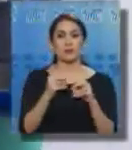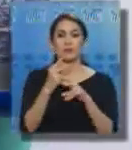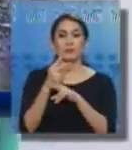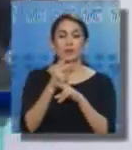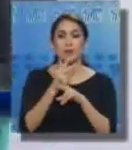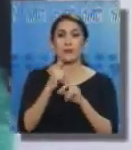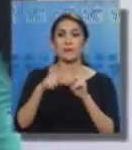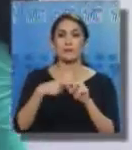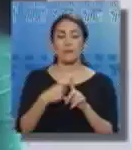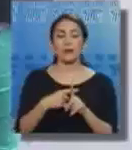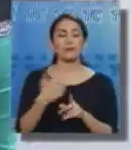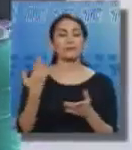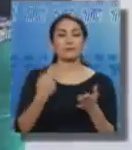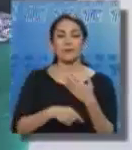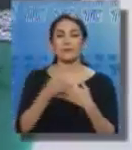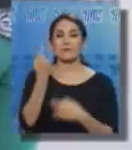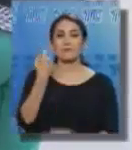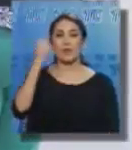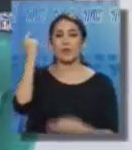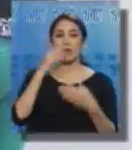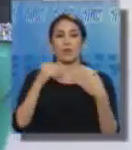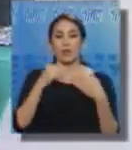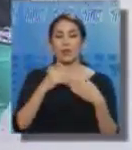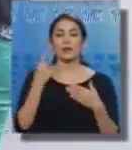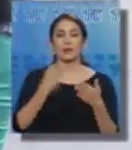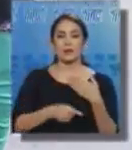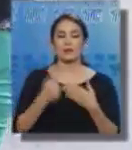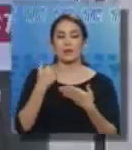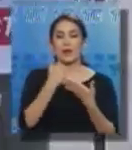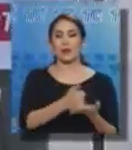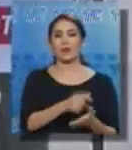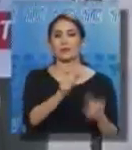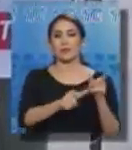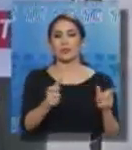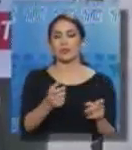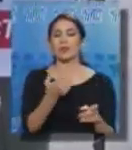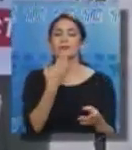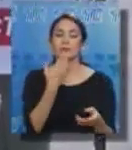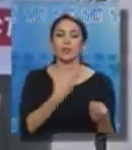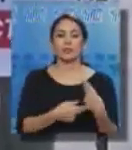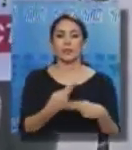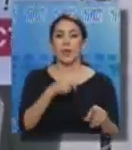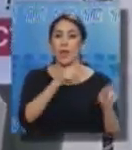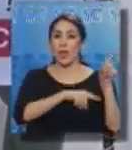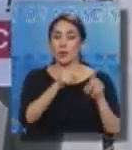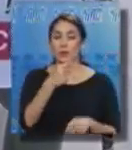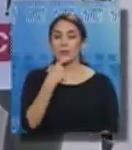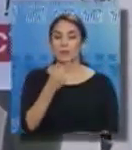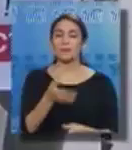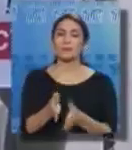inyectó $54 millones a favor del sector comercial, aunque algunos comerciantes